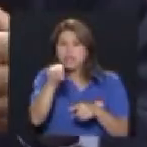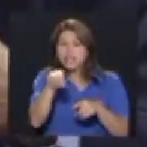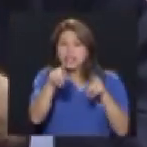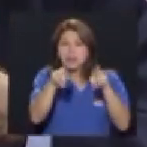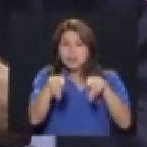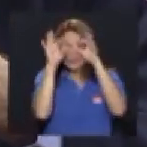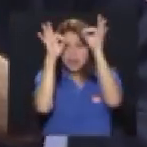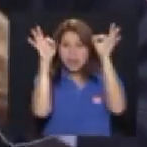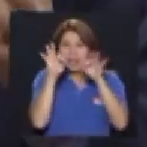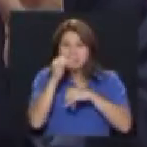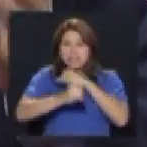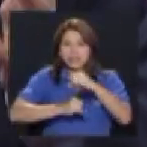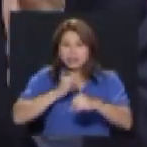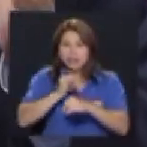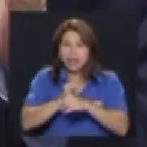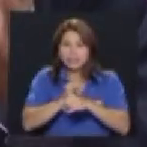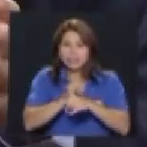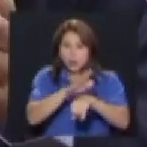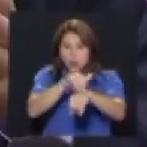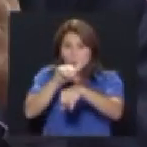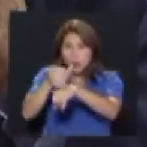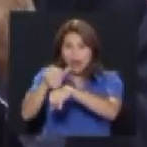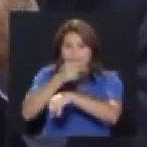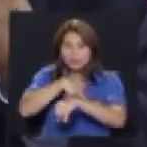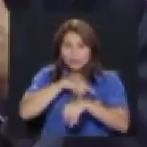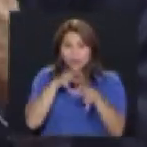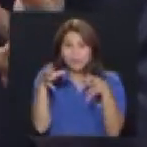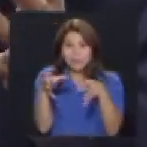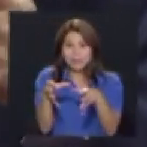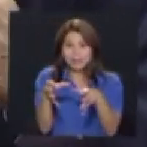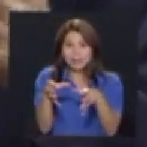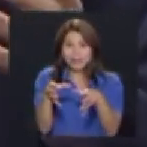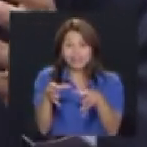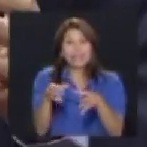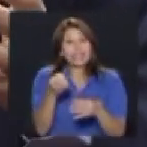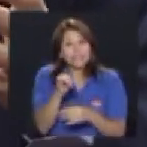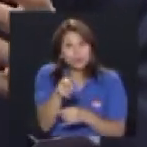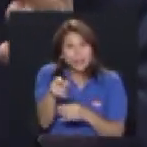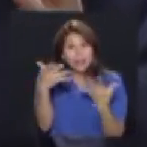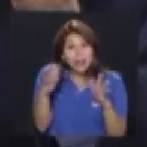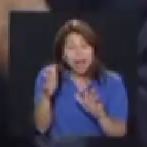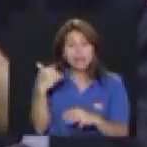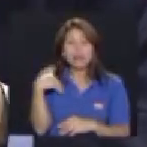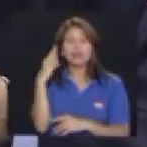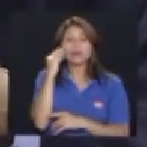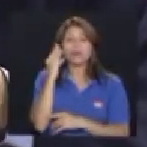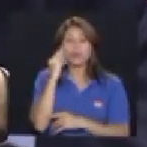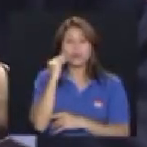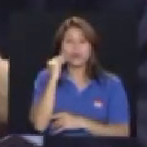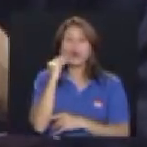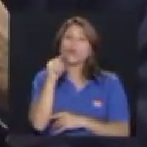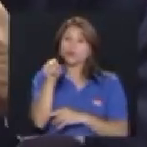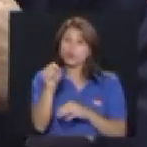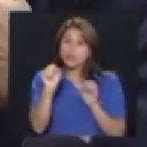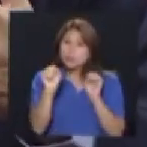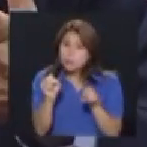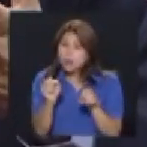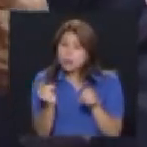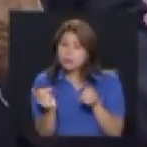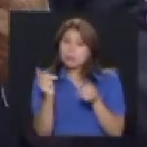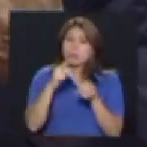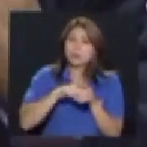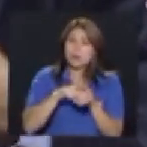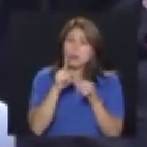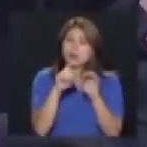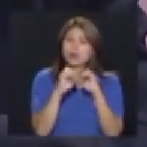un esquema corporativista, sino si usted tiene trayectoria, ojalá pertenezca a algún sector, usted puede formar parte de ese